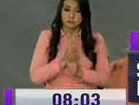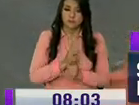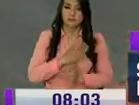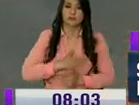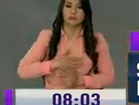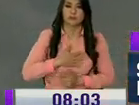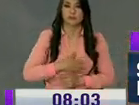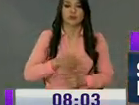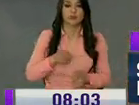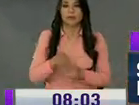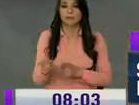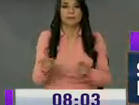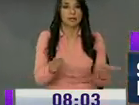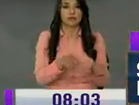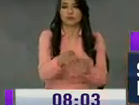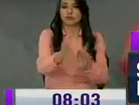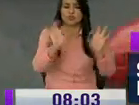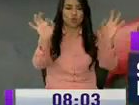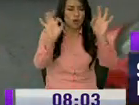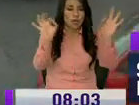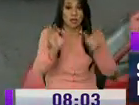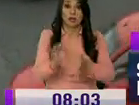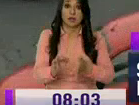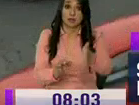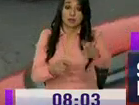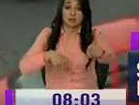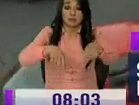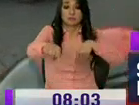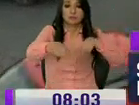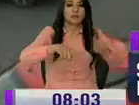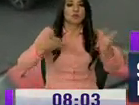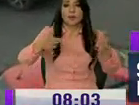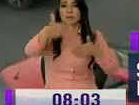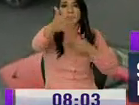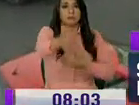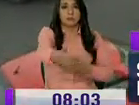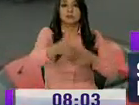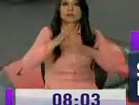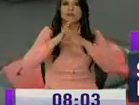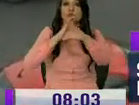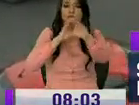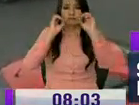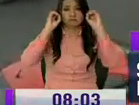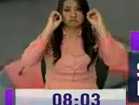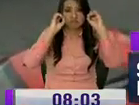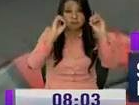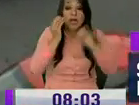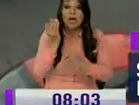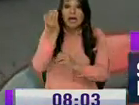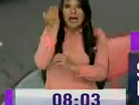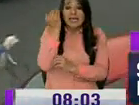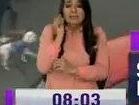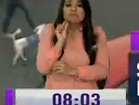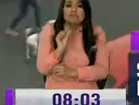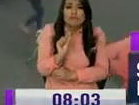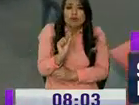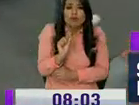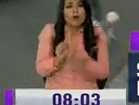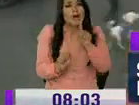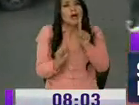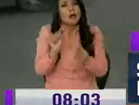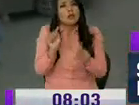no hay paso en este sentido, en los dos sentidos no hay tampoco transporte. Vimos hace momentos que habían